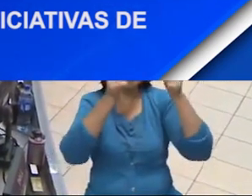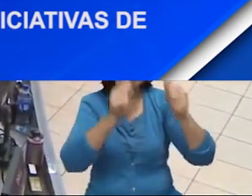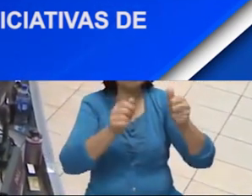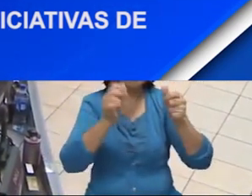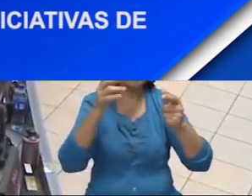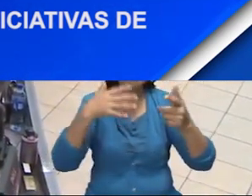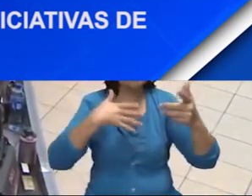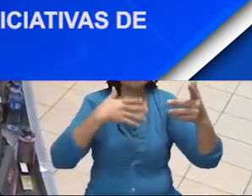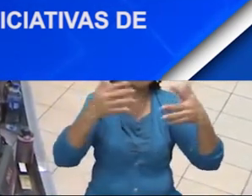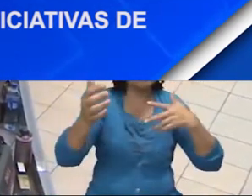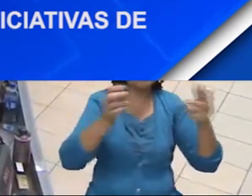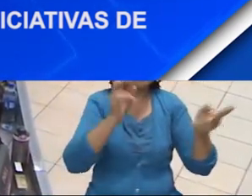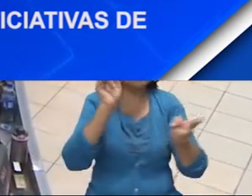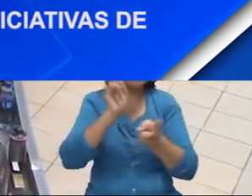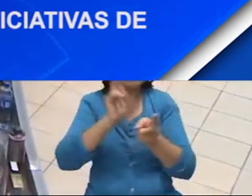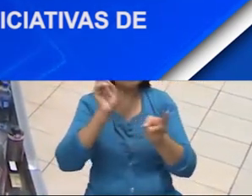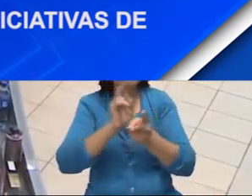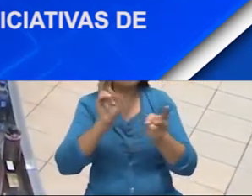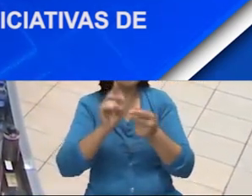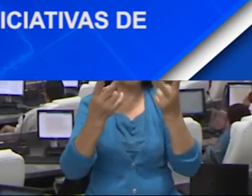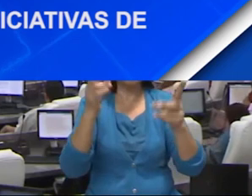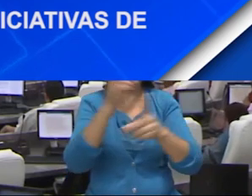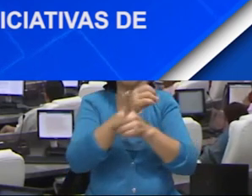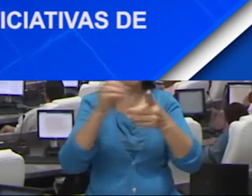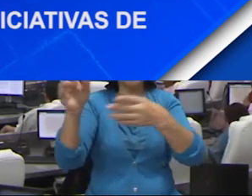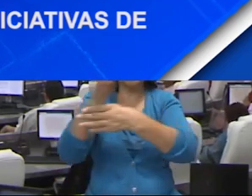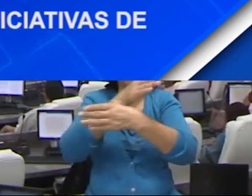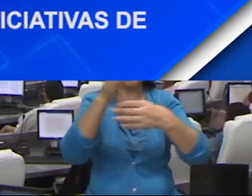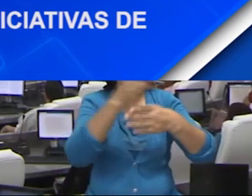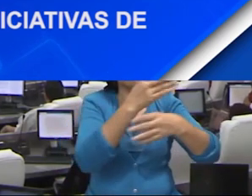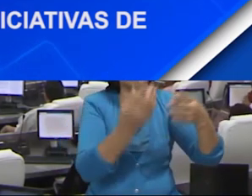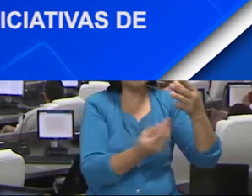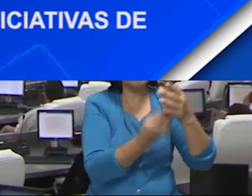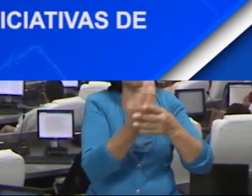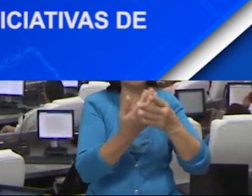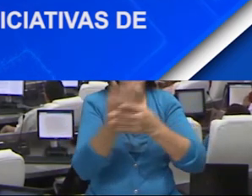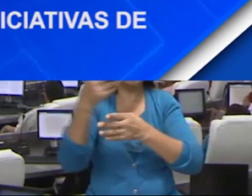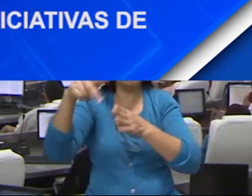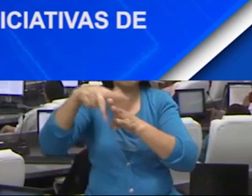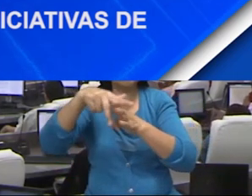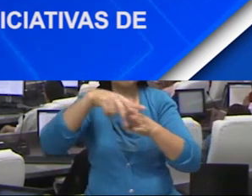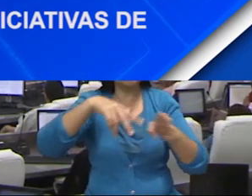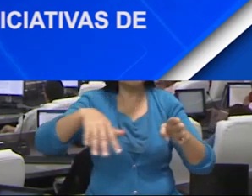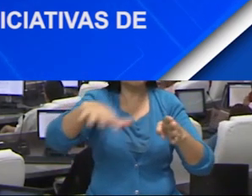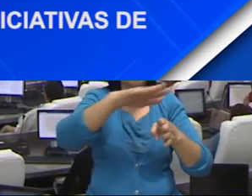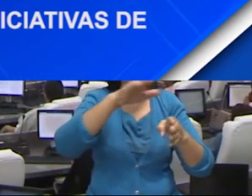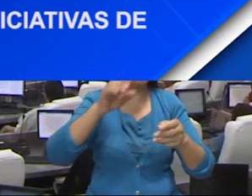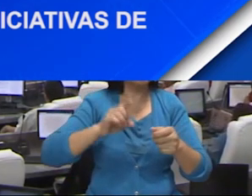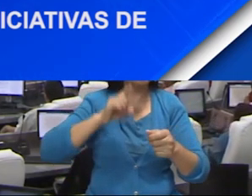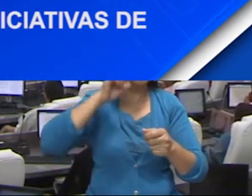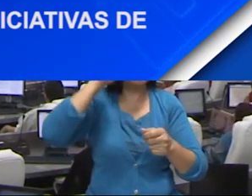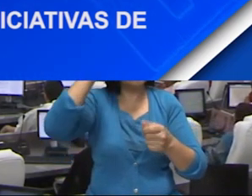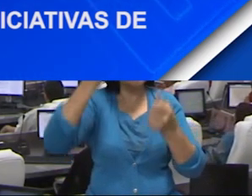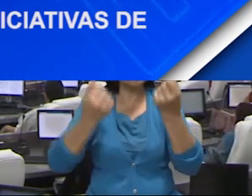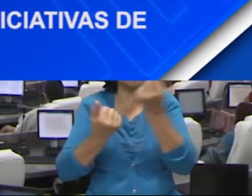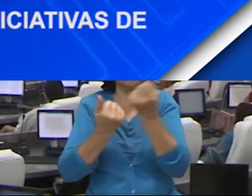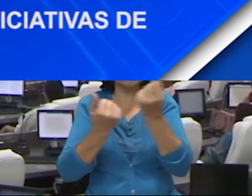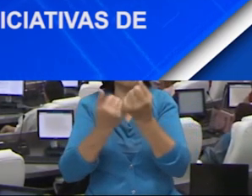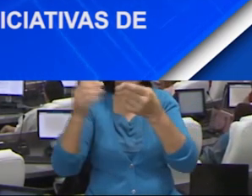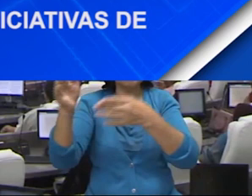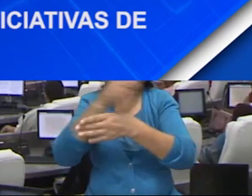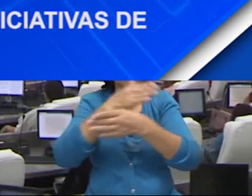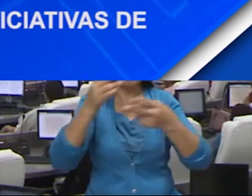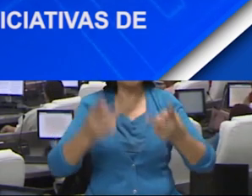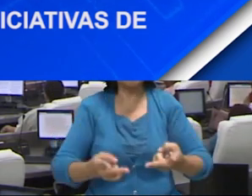del protocolo al acuerdo binacional entre la Secretaría de Estado en el Despacho de Salud de Honduras